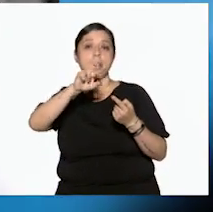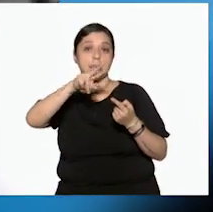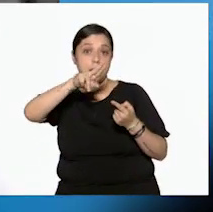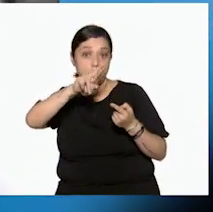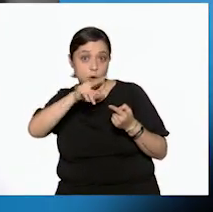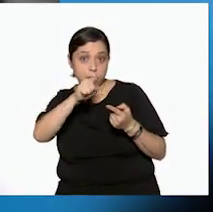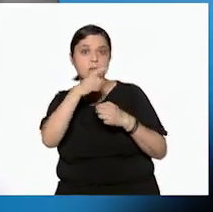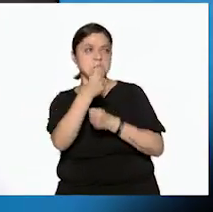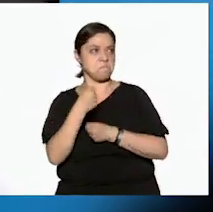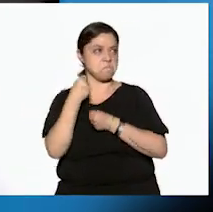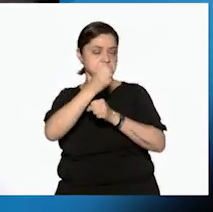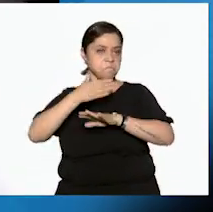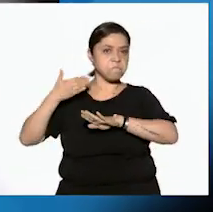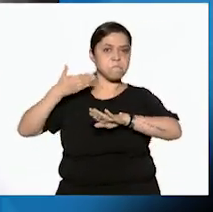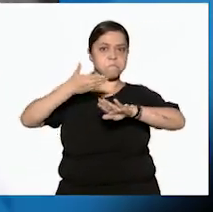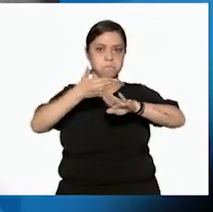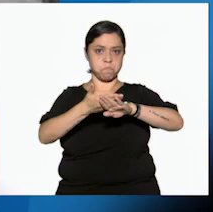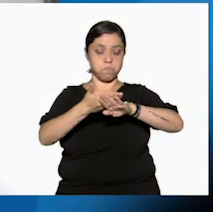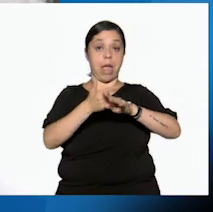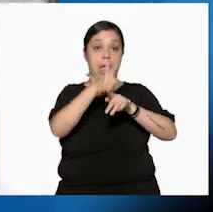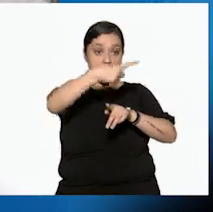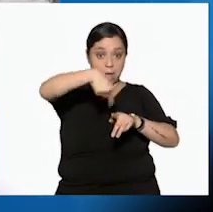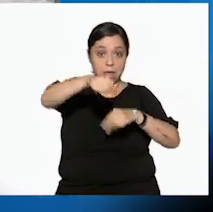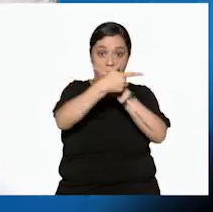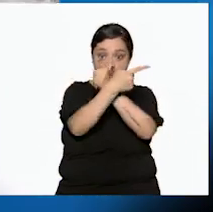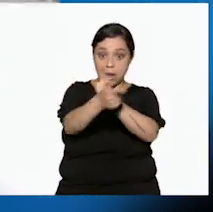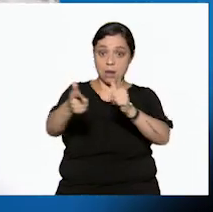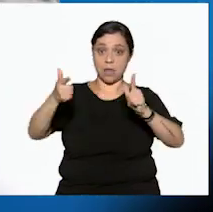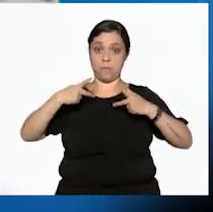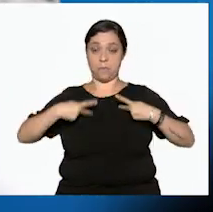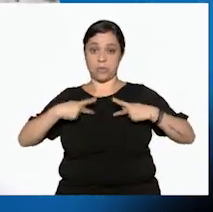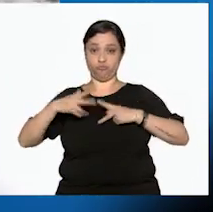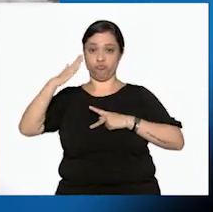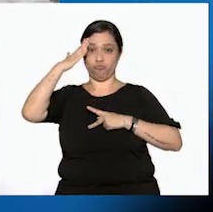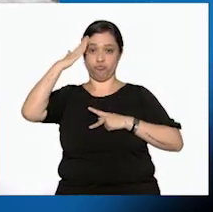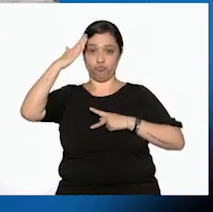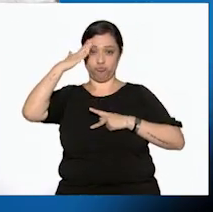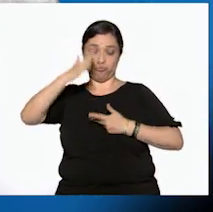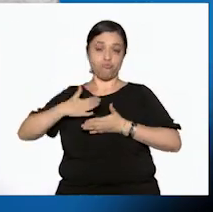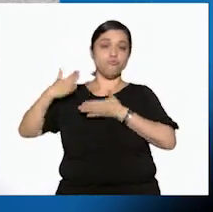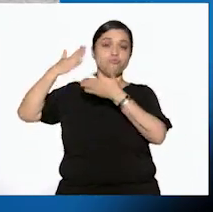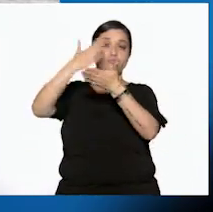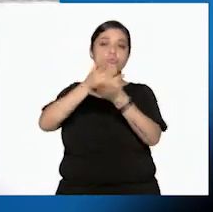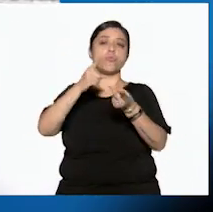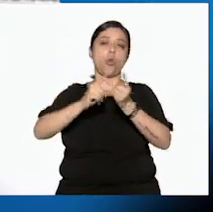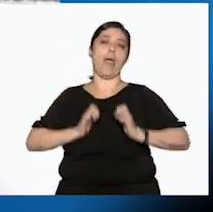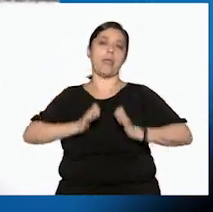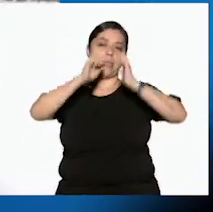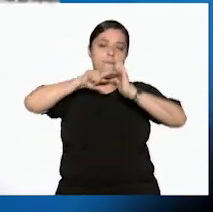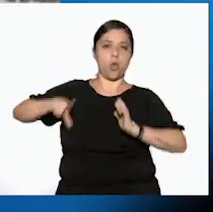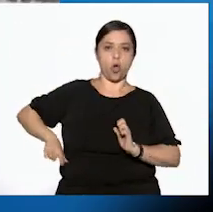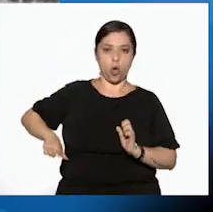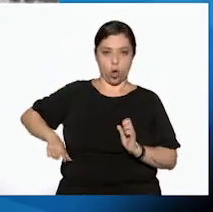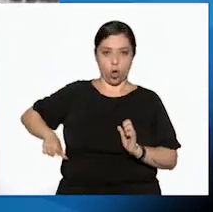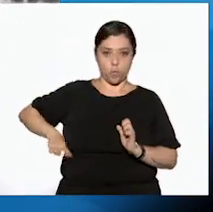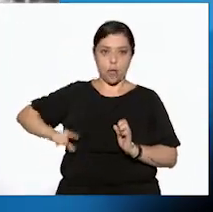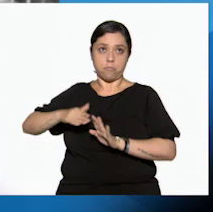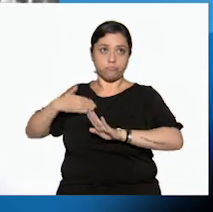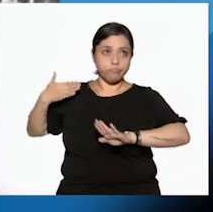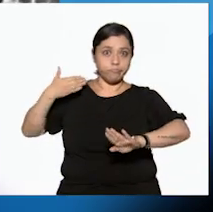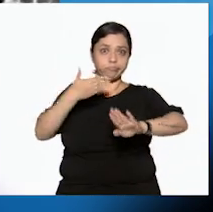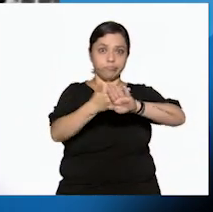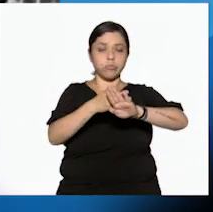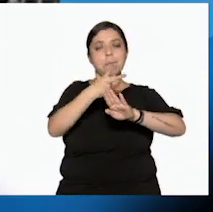armas y, tras liberar a sus dirigentes, se dirigieron a Palacio Nacional, al cual atacaron, pero fueron repelidos por